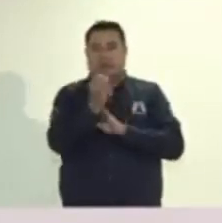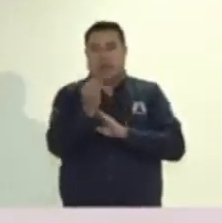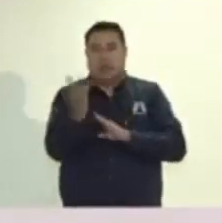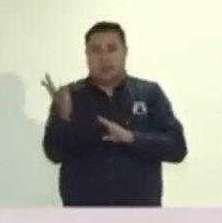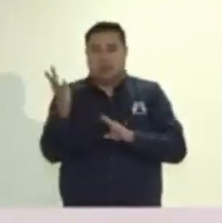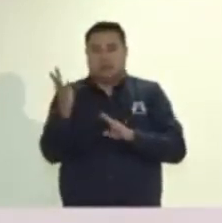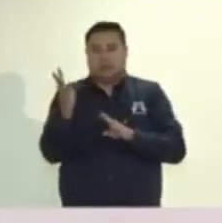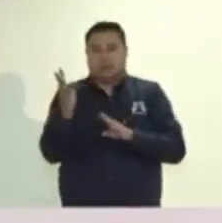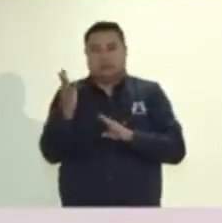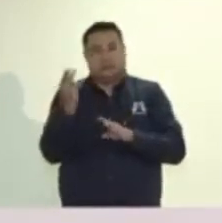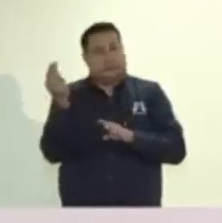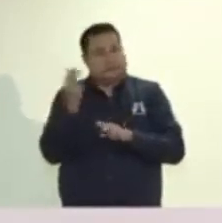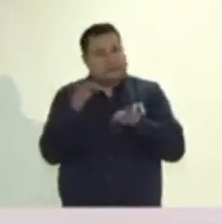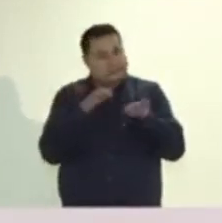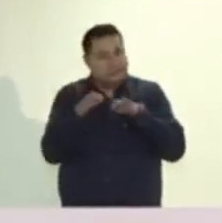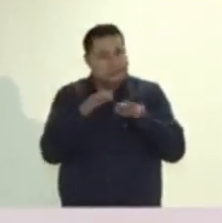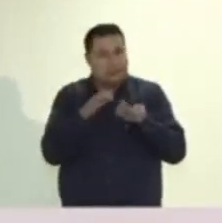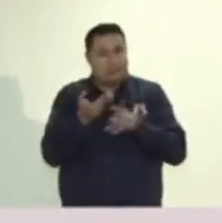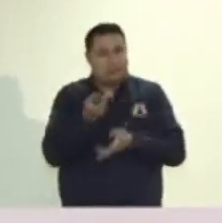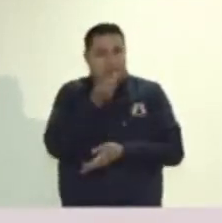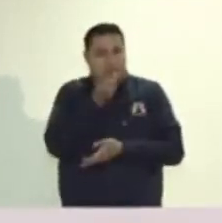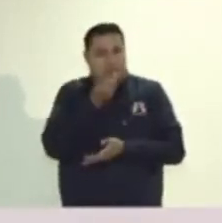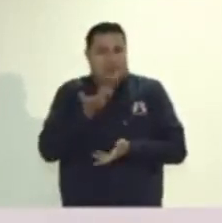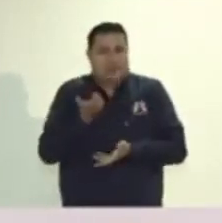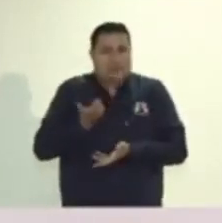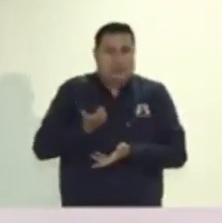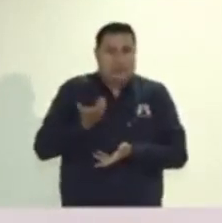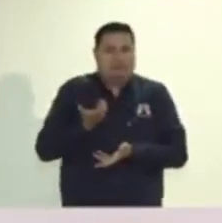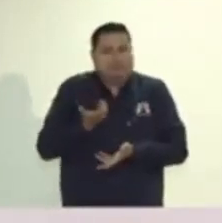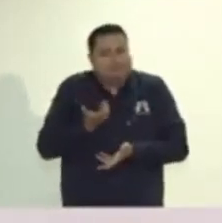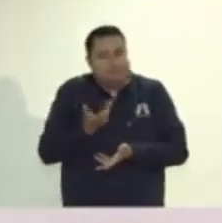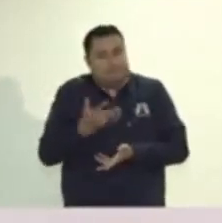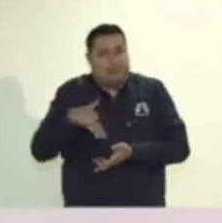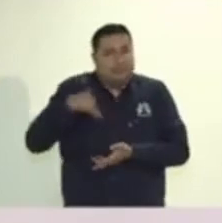van a quedar sin comer. Y lo han hecho.